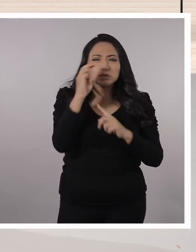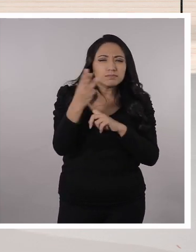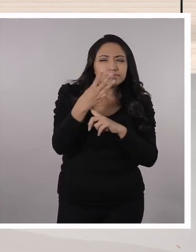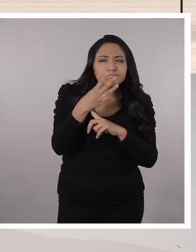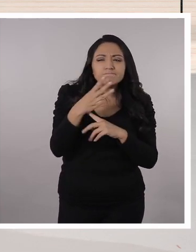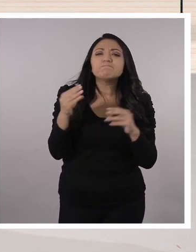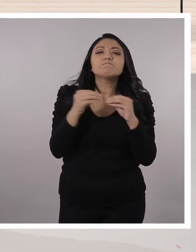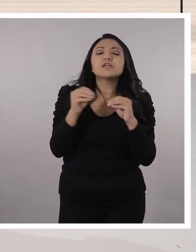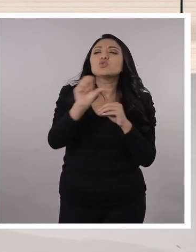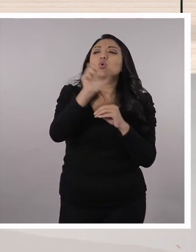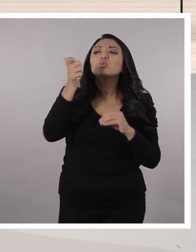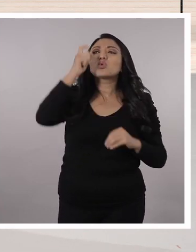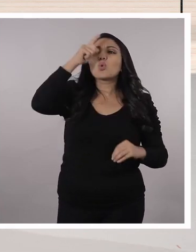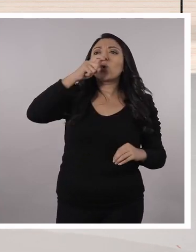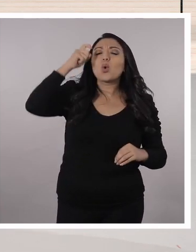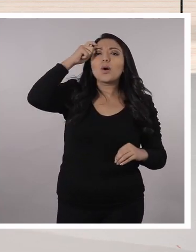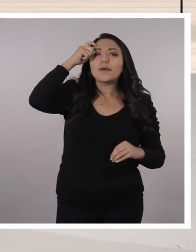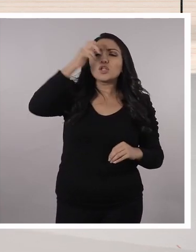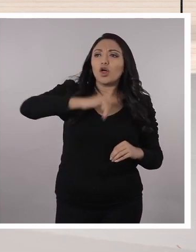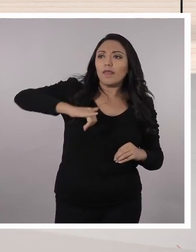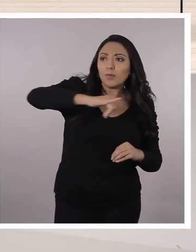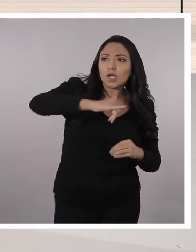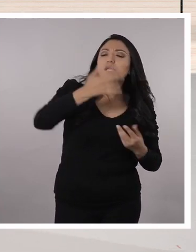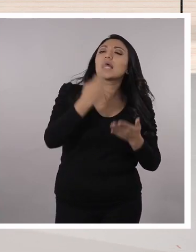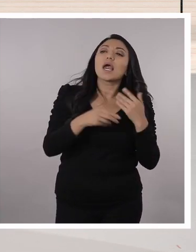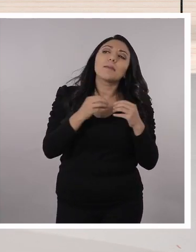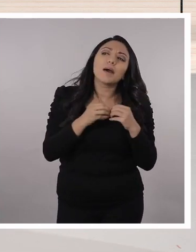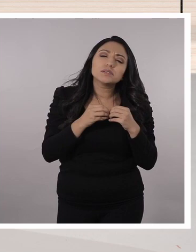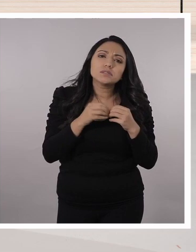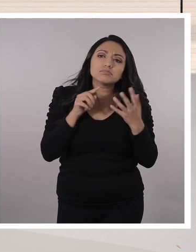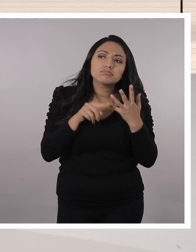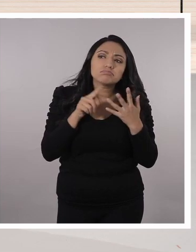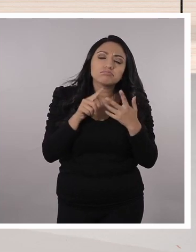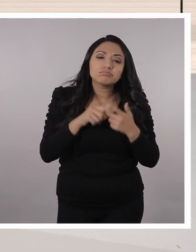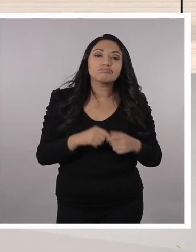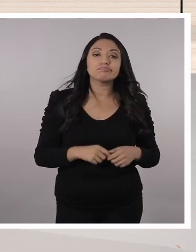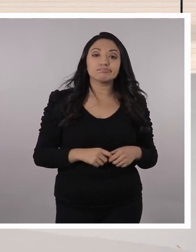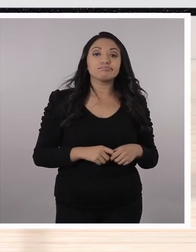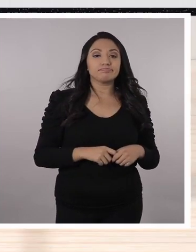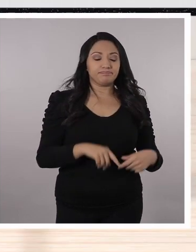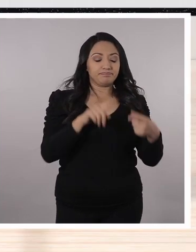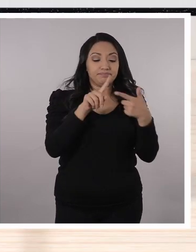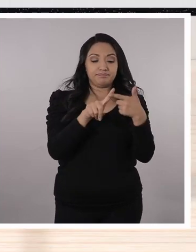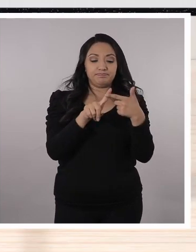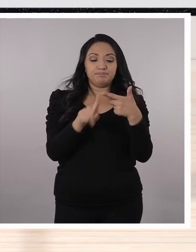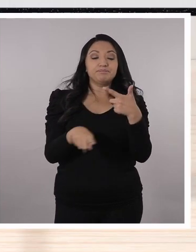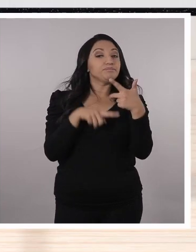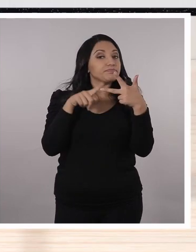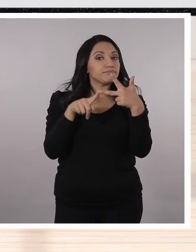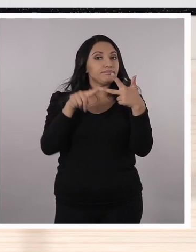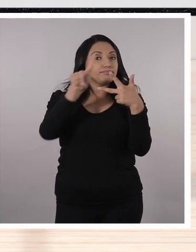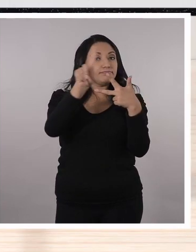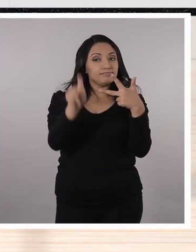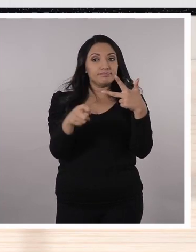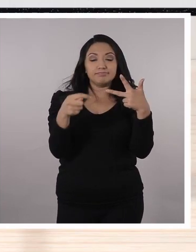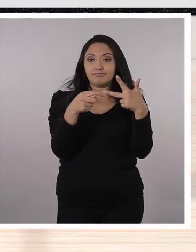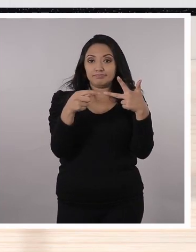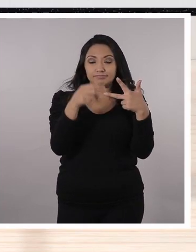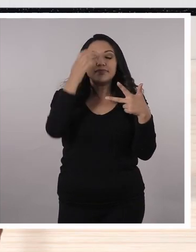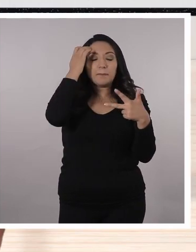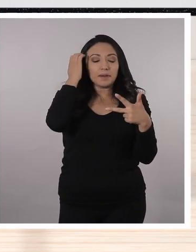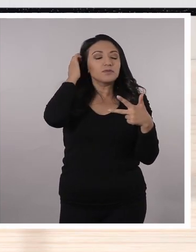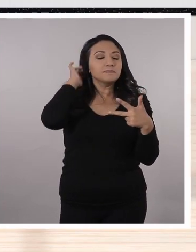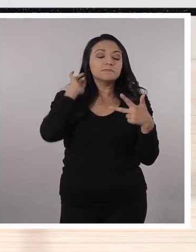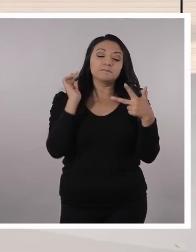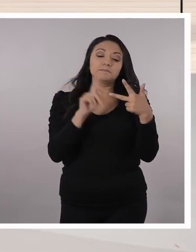y descubramos qué otras formas de gobierno hay en el mundo. Pues esa fue la duda que a mí me quedó. Ahora vamos con la tercera pregunta de